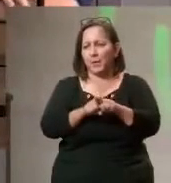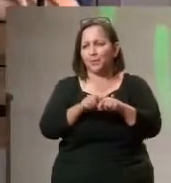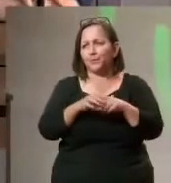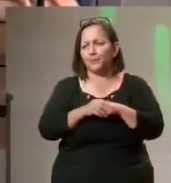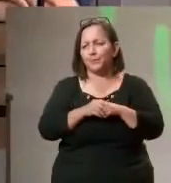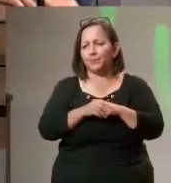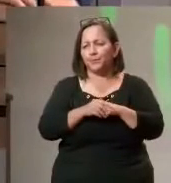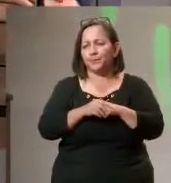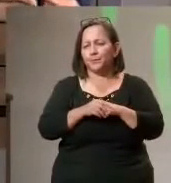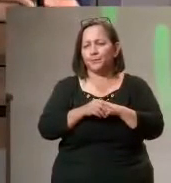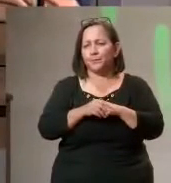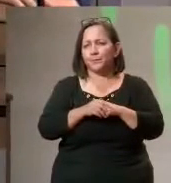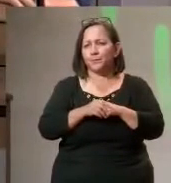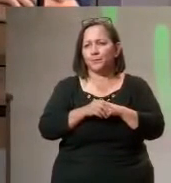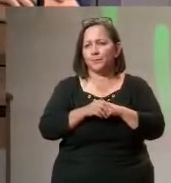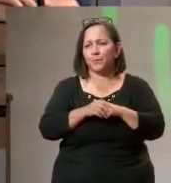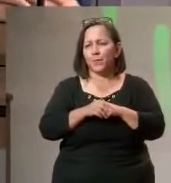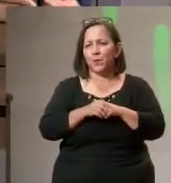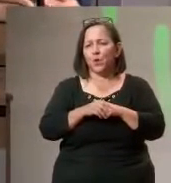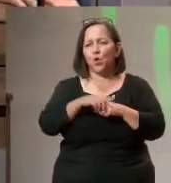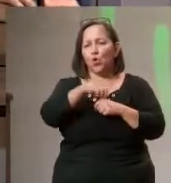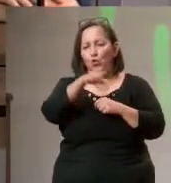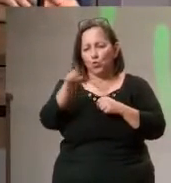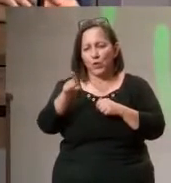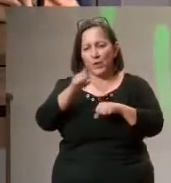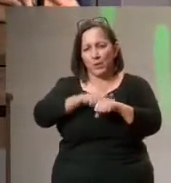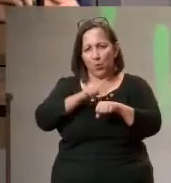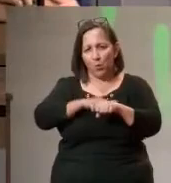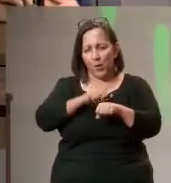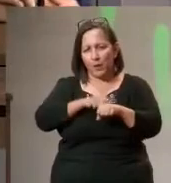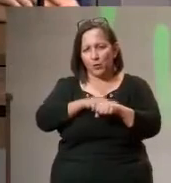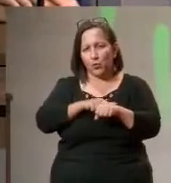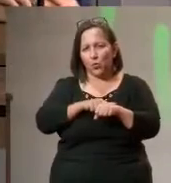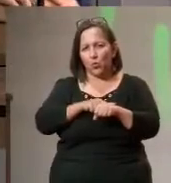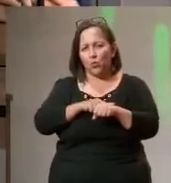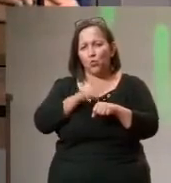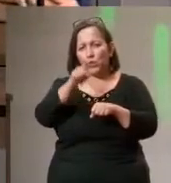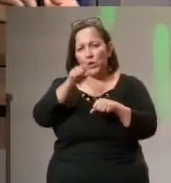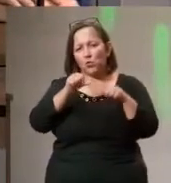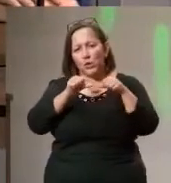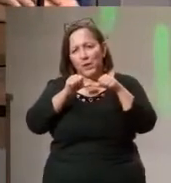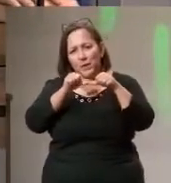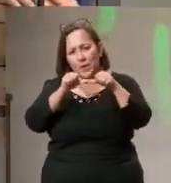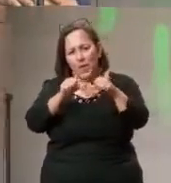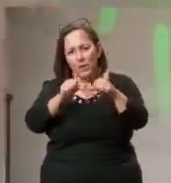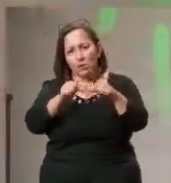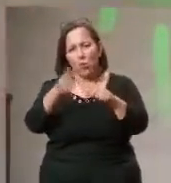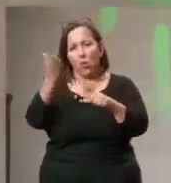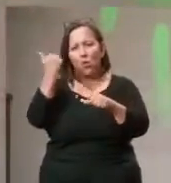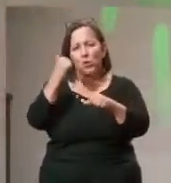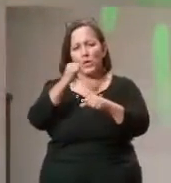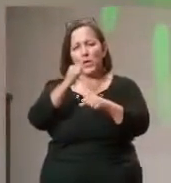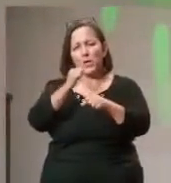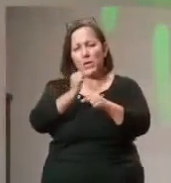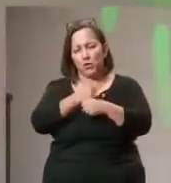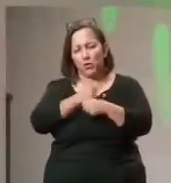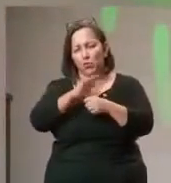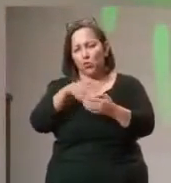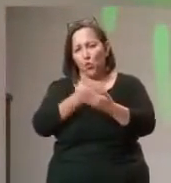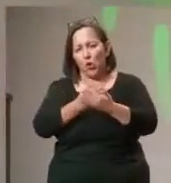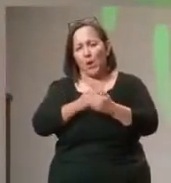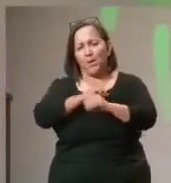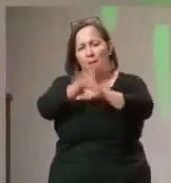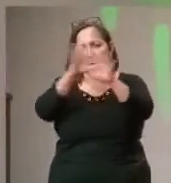algunas consultas a los presentes. Si usted en estos momentos nos está siguiendo o lo hizo durante toda la mañana en